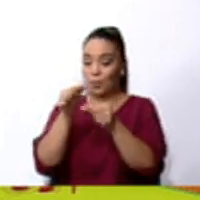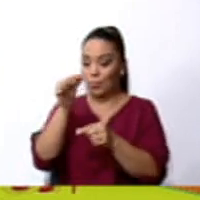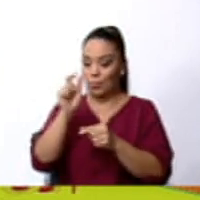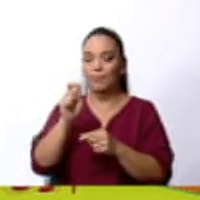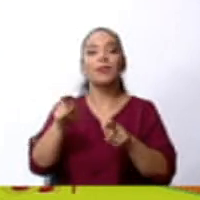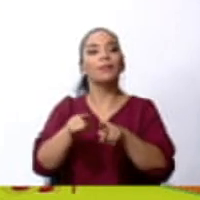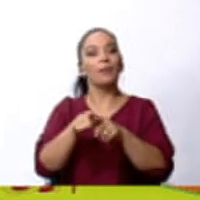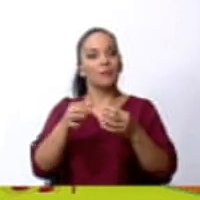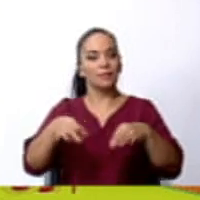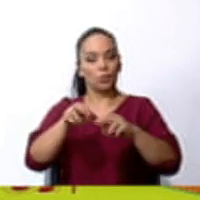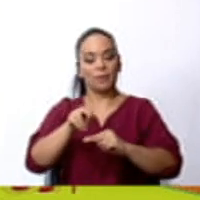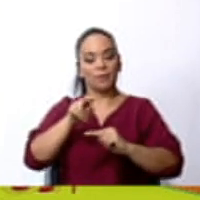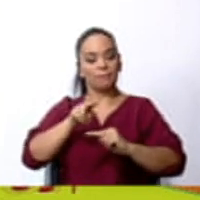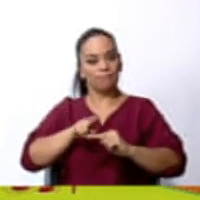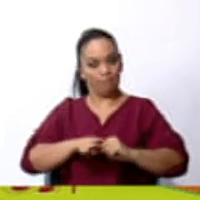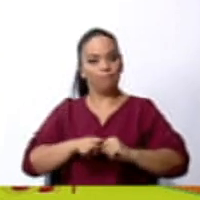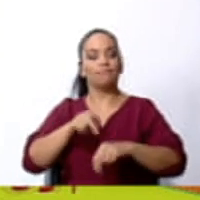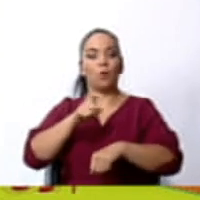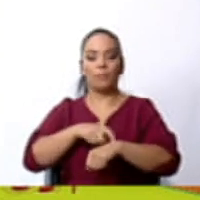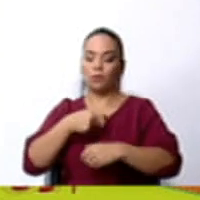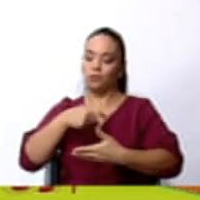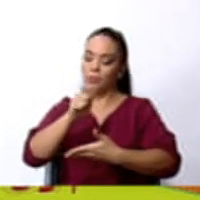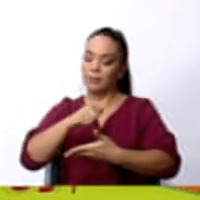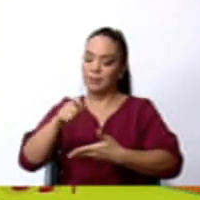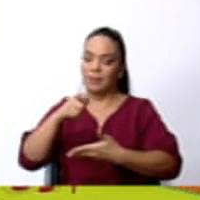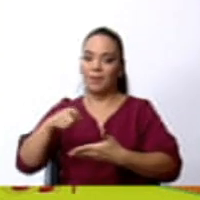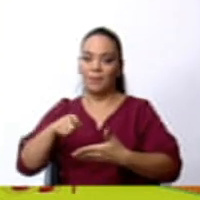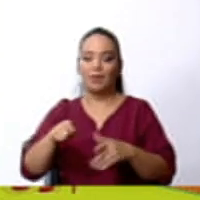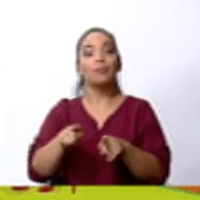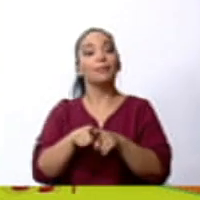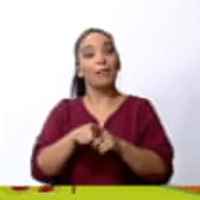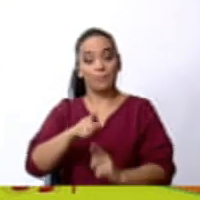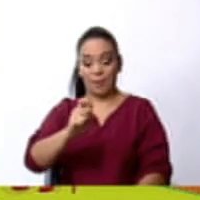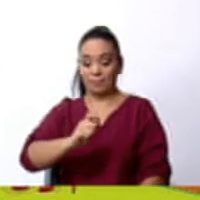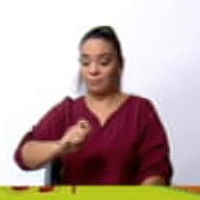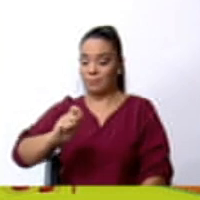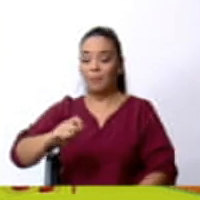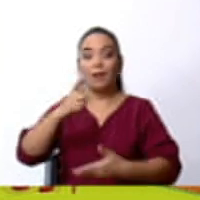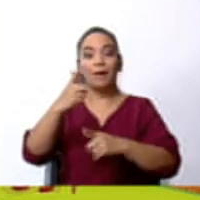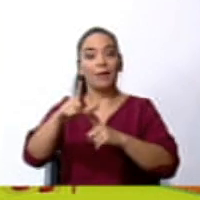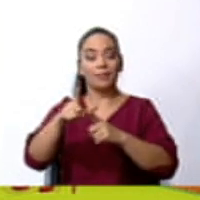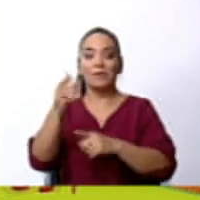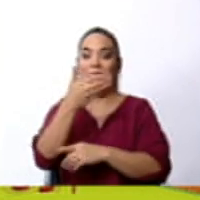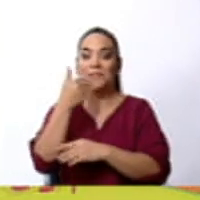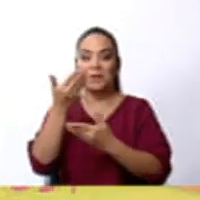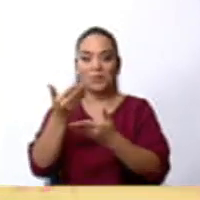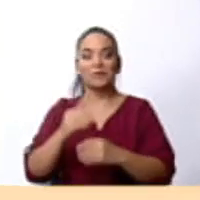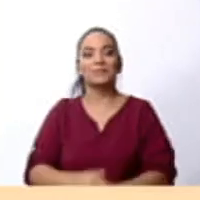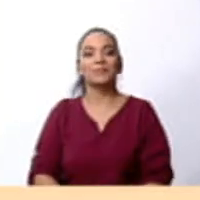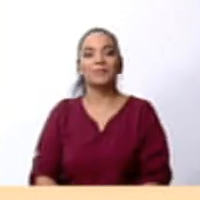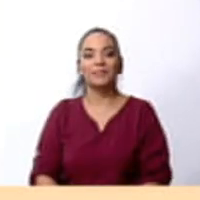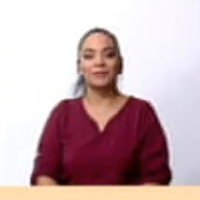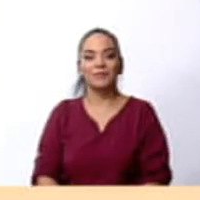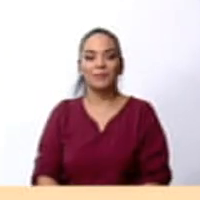postura cuando yo voy a escribir. Así los trazos también van a quedar mucho mejor. Así que veamos a